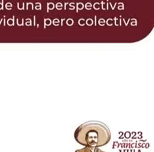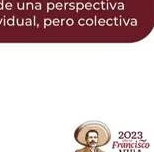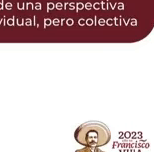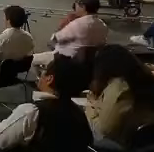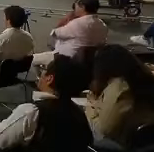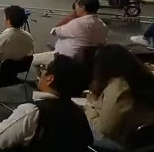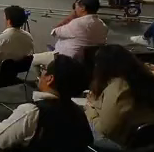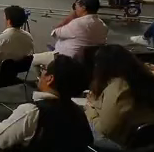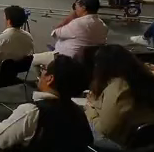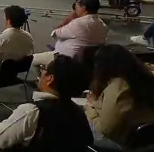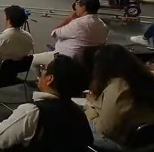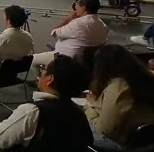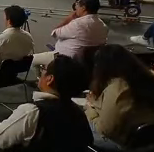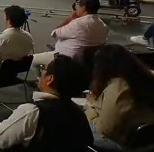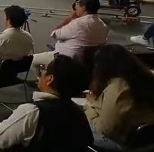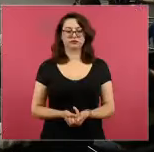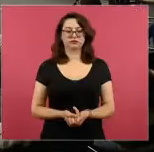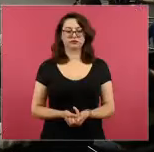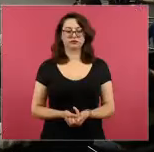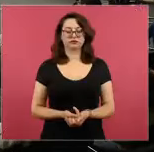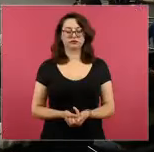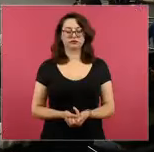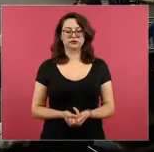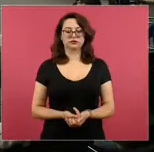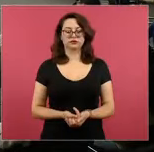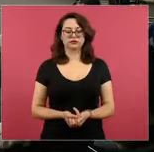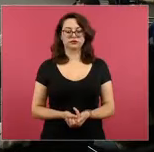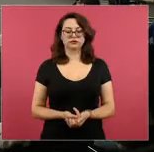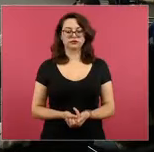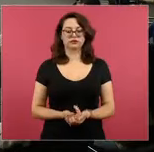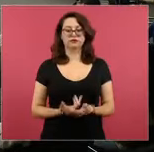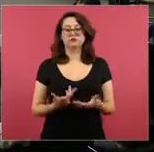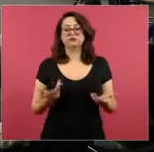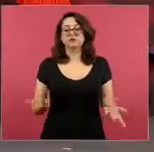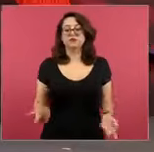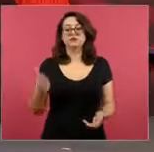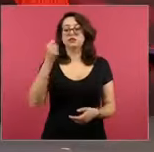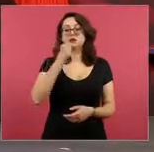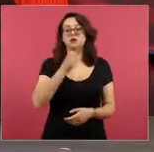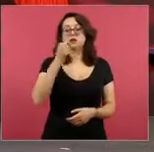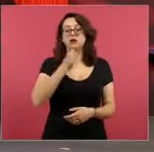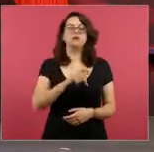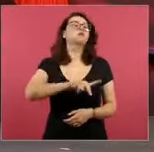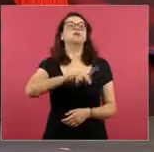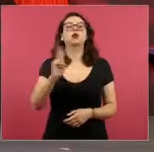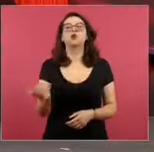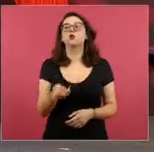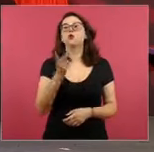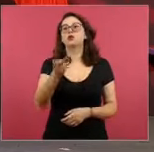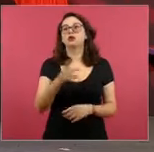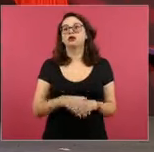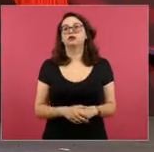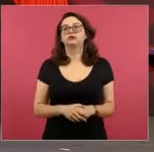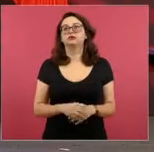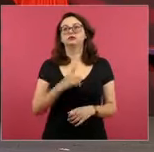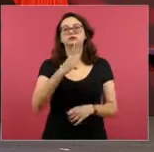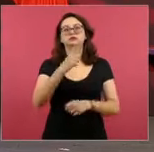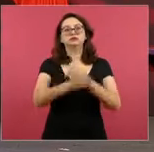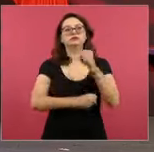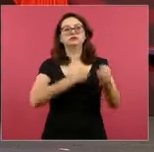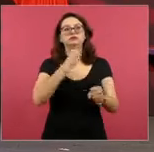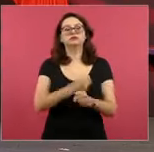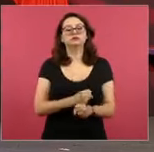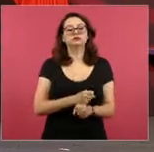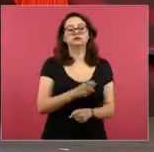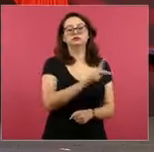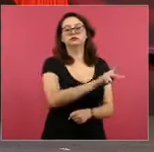como ¿en qué año nació fulano de tal? Y contestan en coro, no con una situación. En diversos espacios de la realidad, o